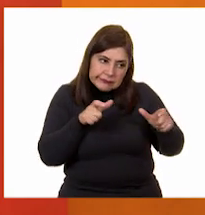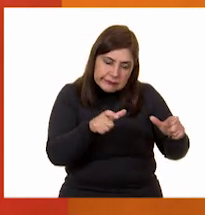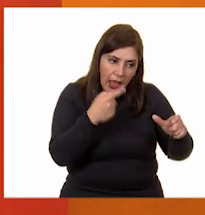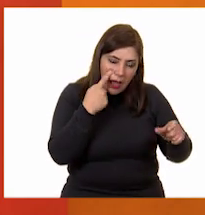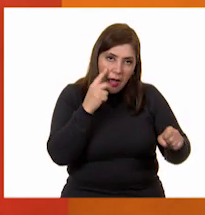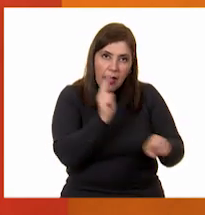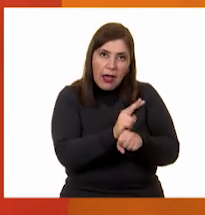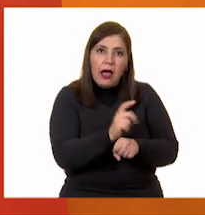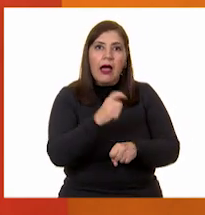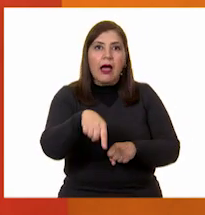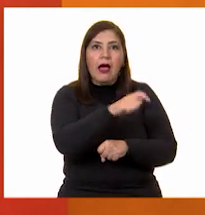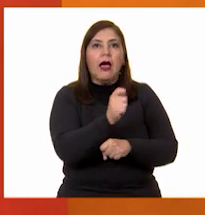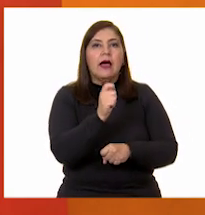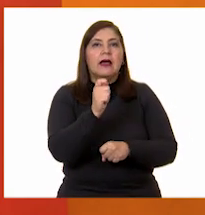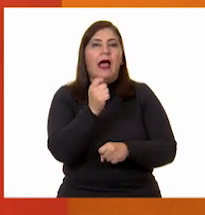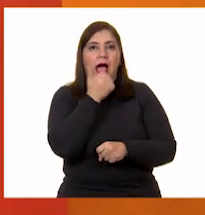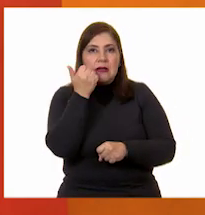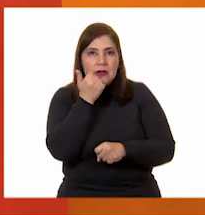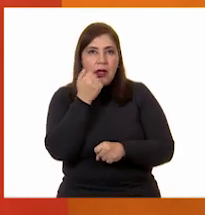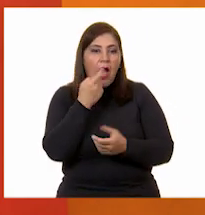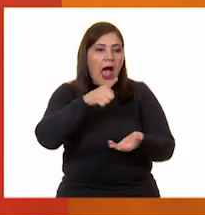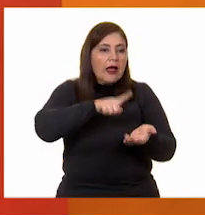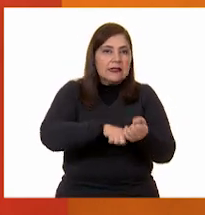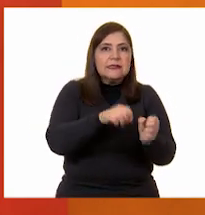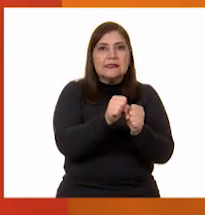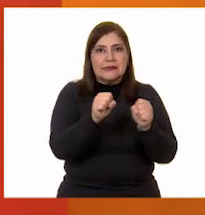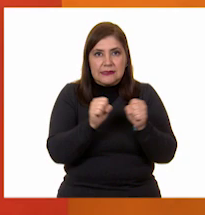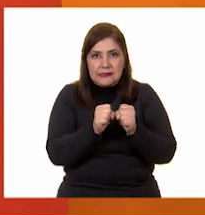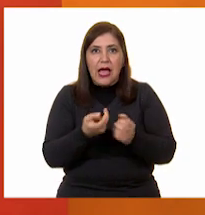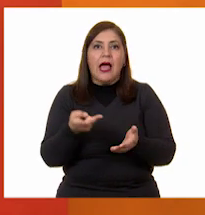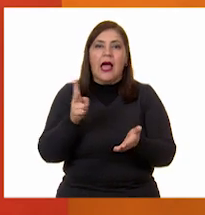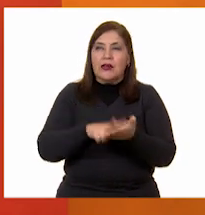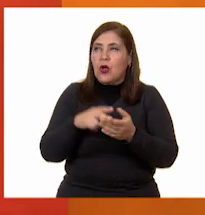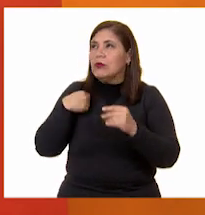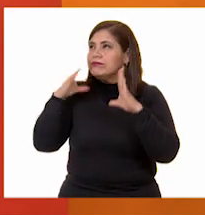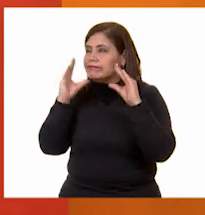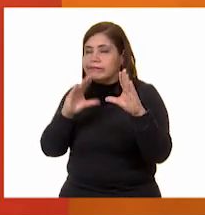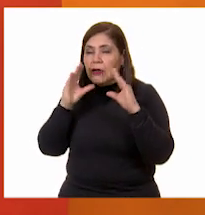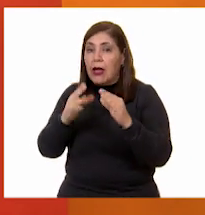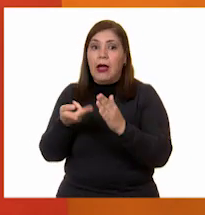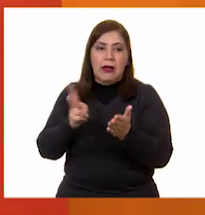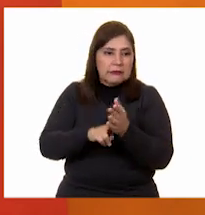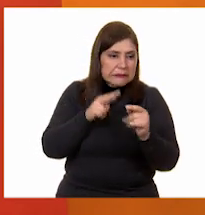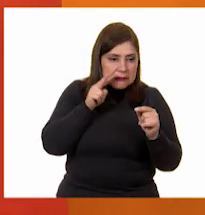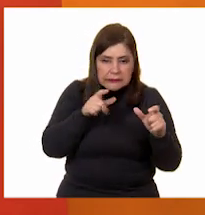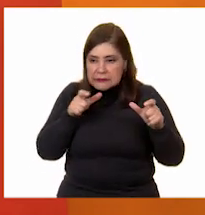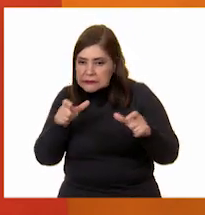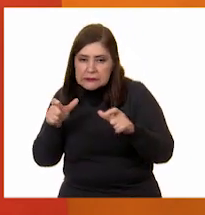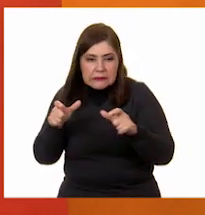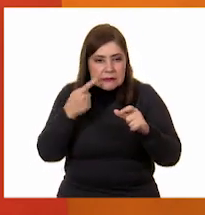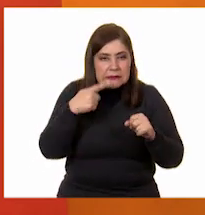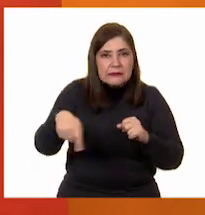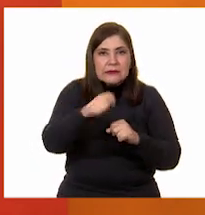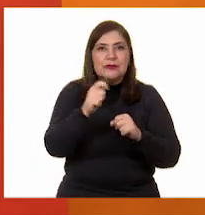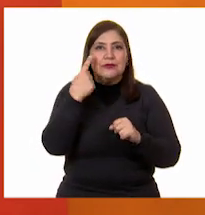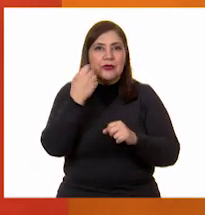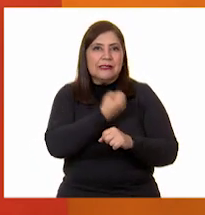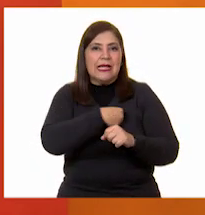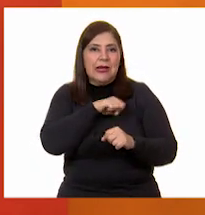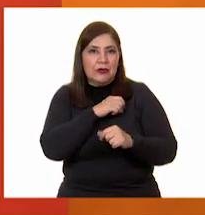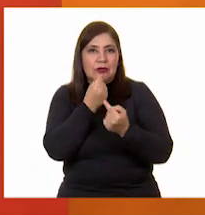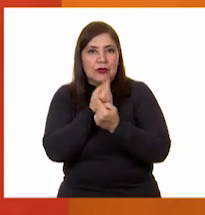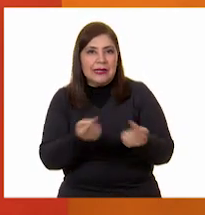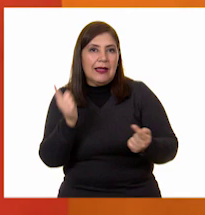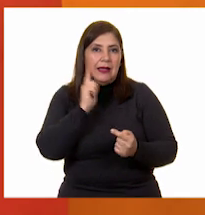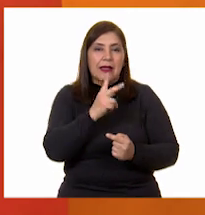situaciones que suceden dentro del salón de clases y además cuidar estos aspectos en donde está comprometida la salud de niñas, niños